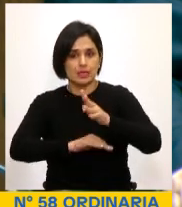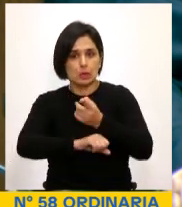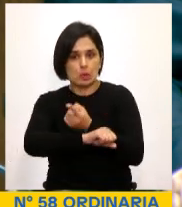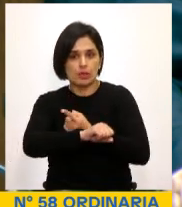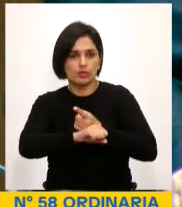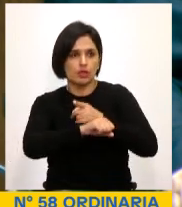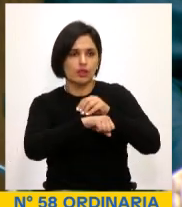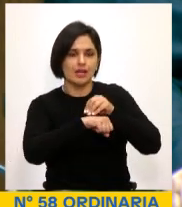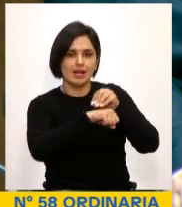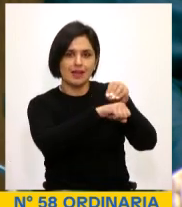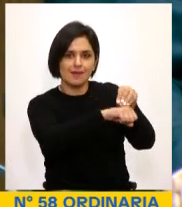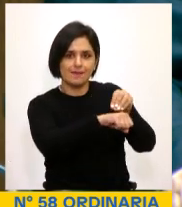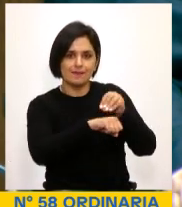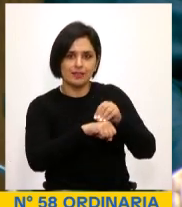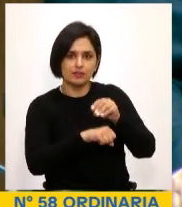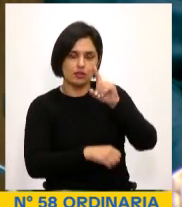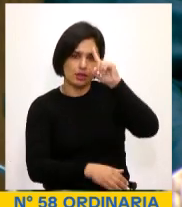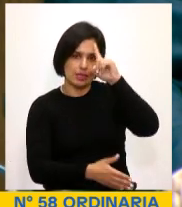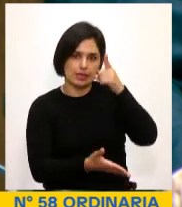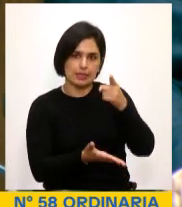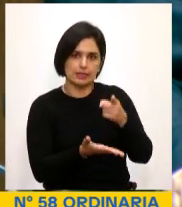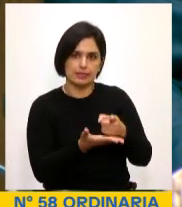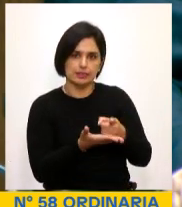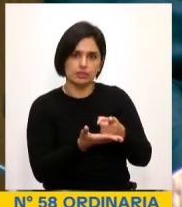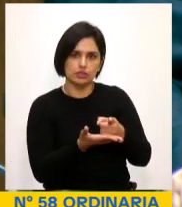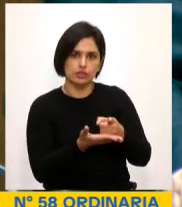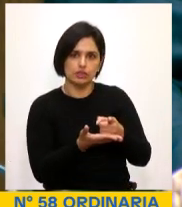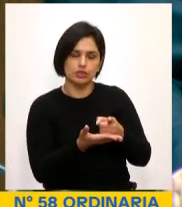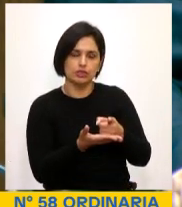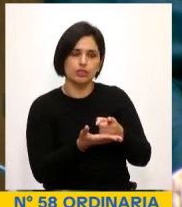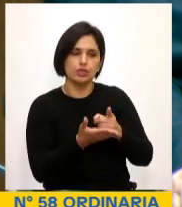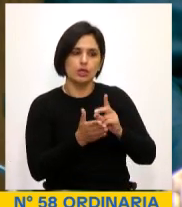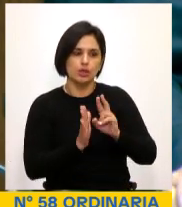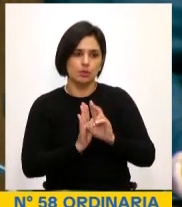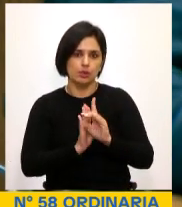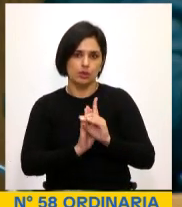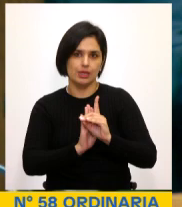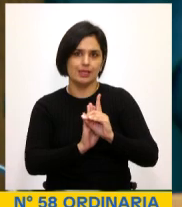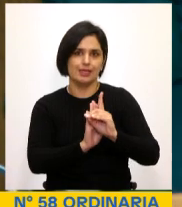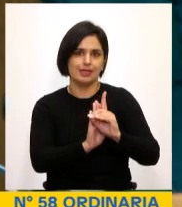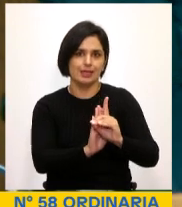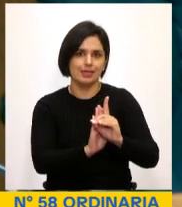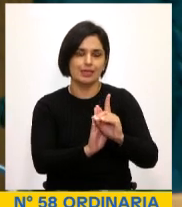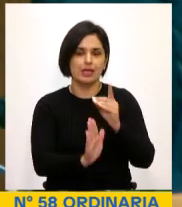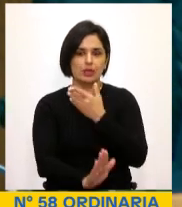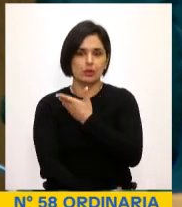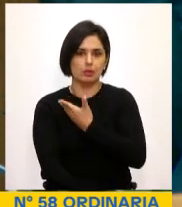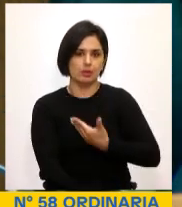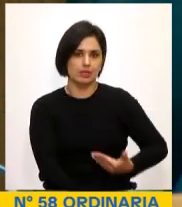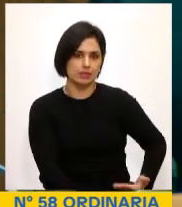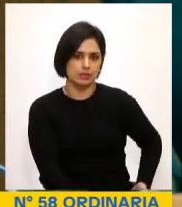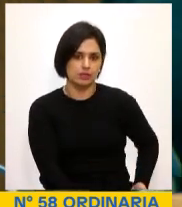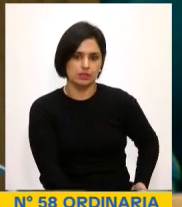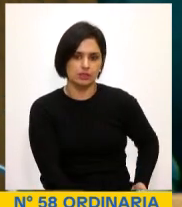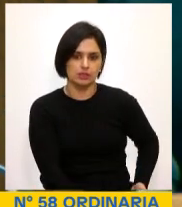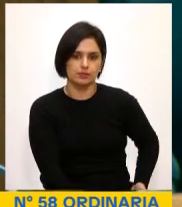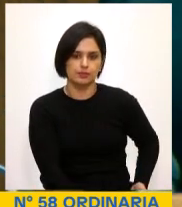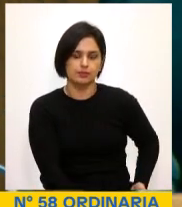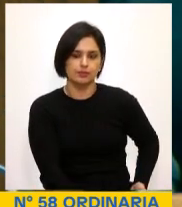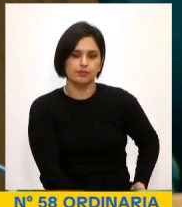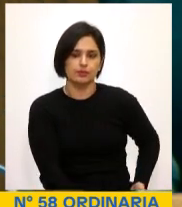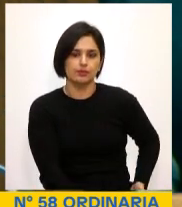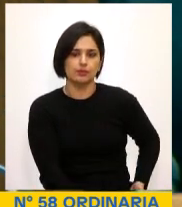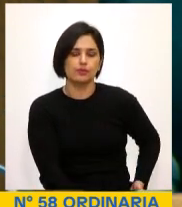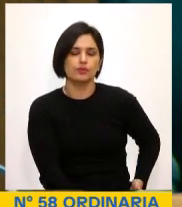notificación de la resolución emitida por el delegado presidencial regional a partir de el informe